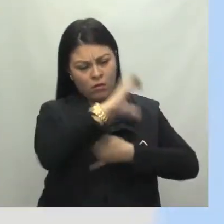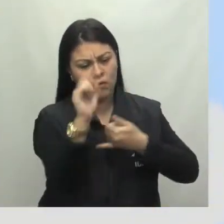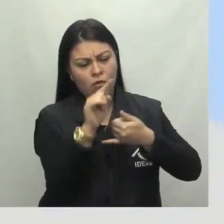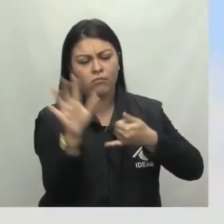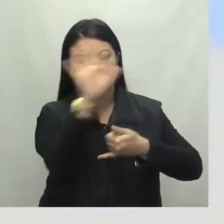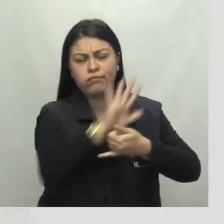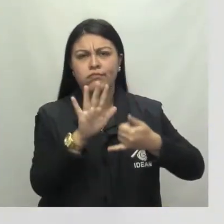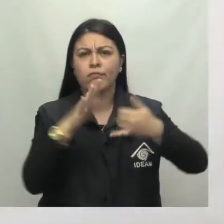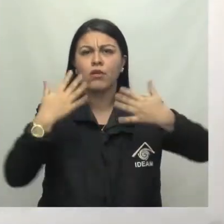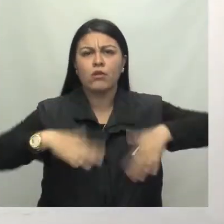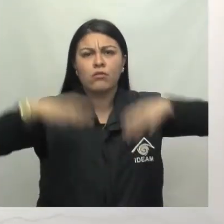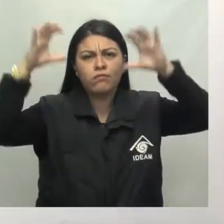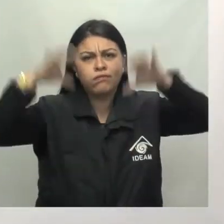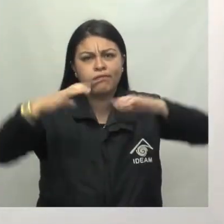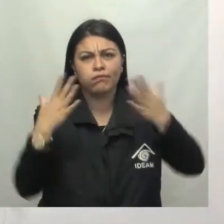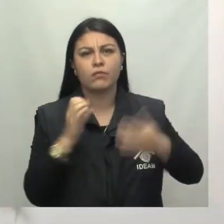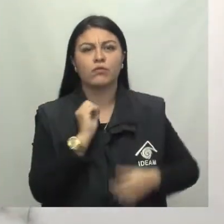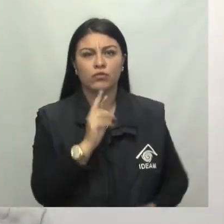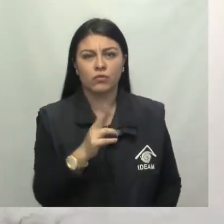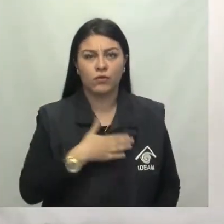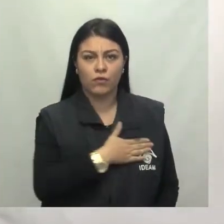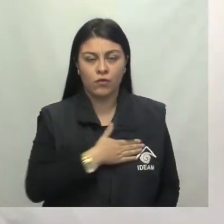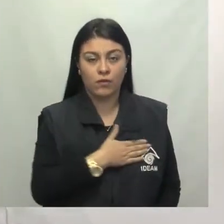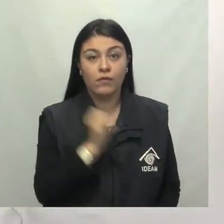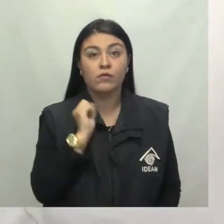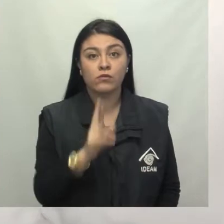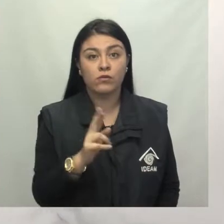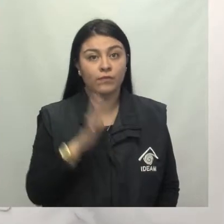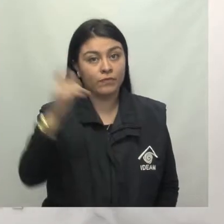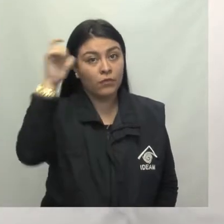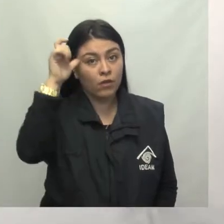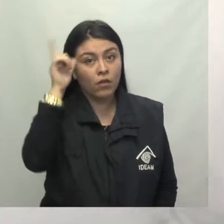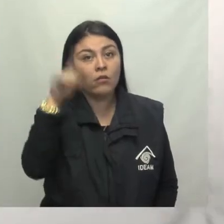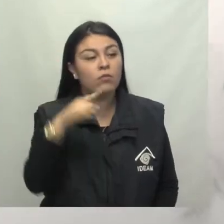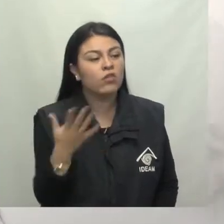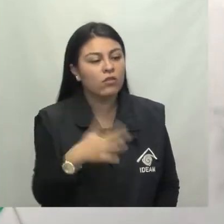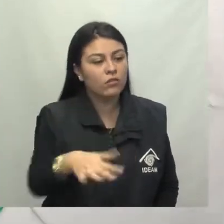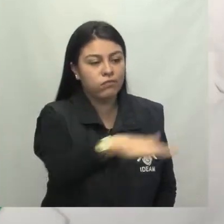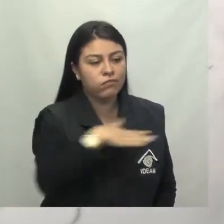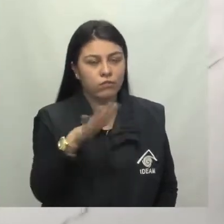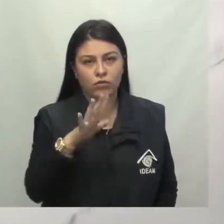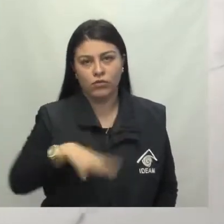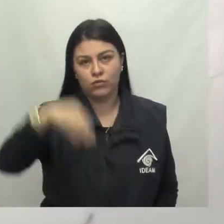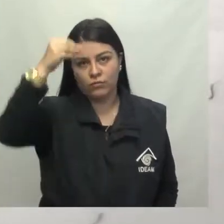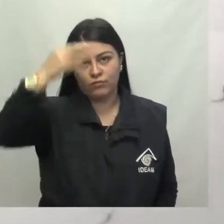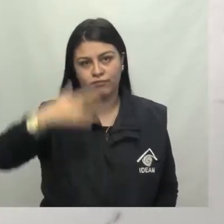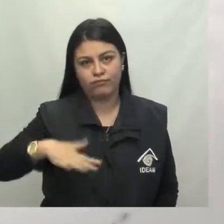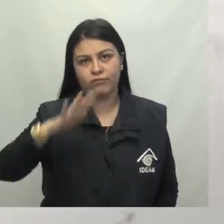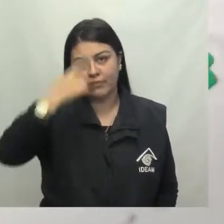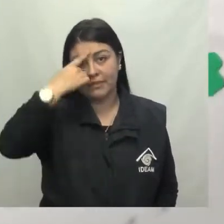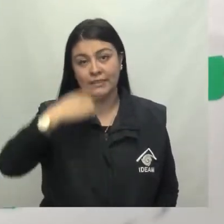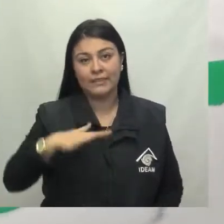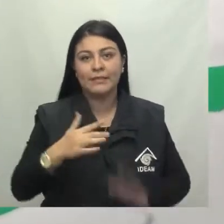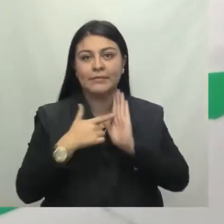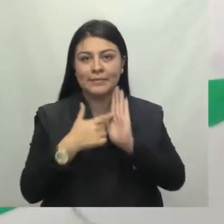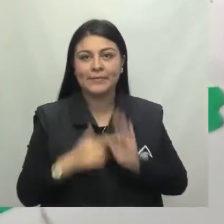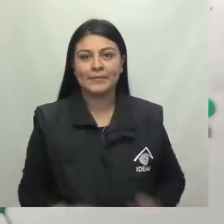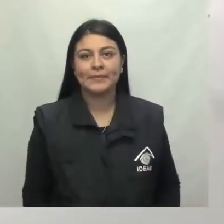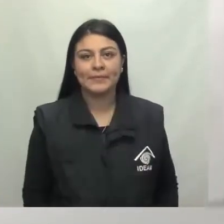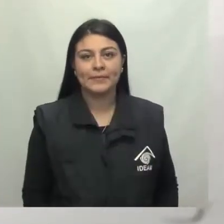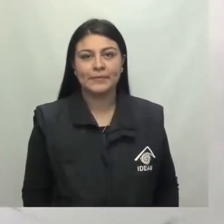Nuestro Caribe espera lluvias moderadas en el sur de Bolívar, sur de Córdoba y en la cercanía de la Sierra Nevada de Santa Marta.